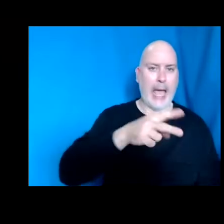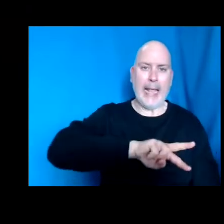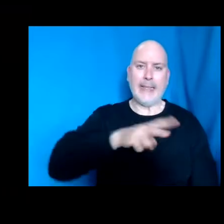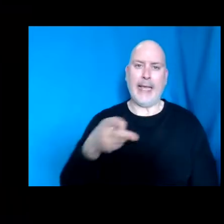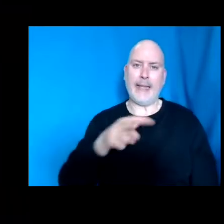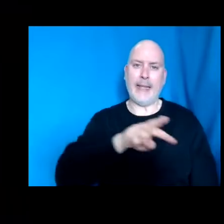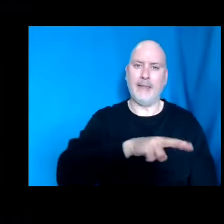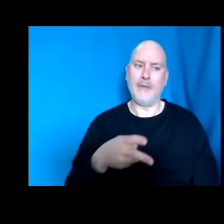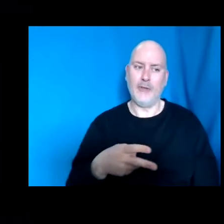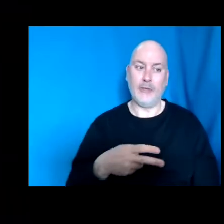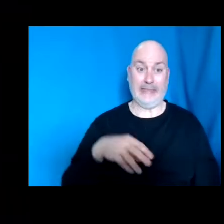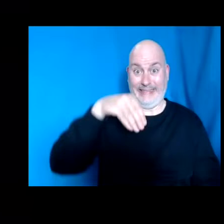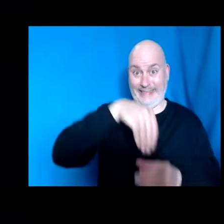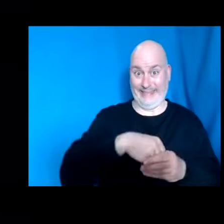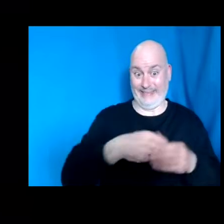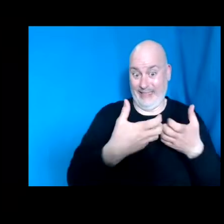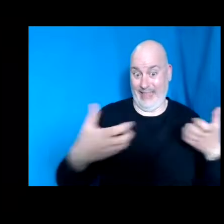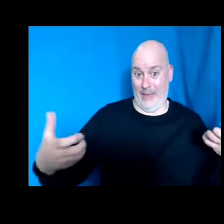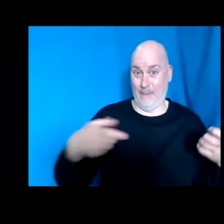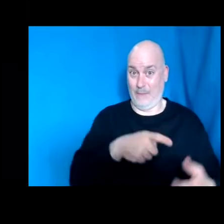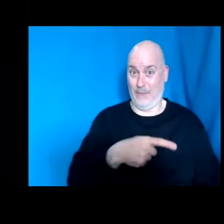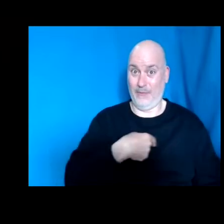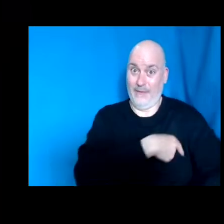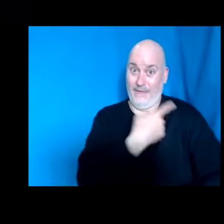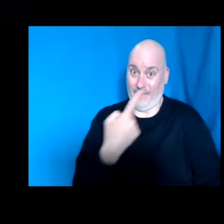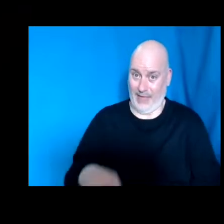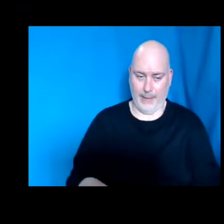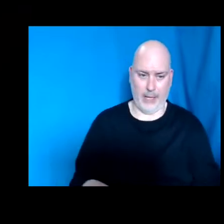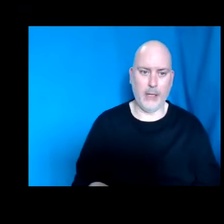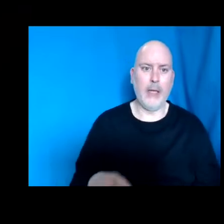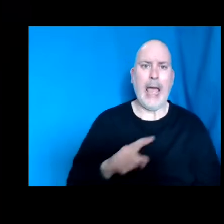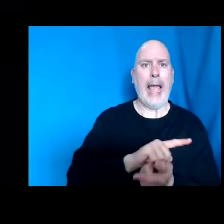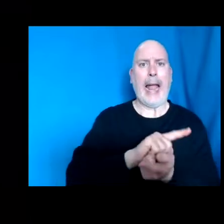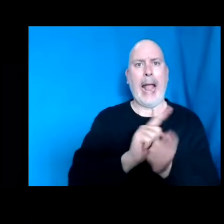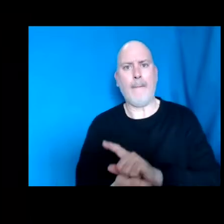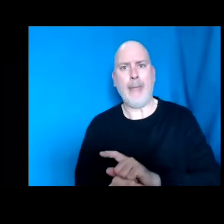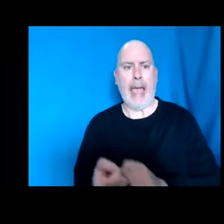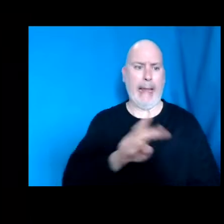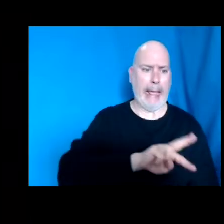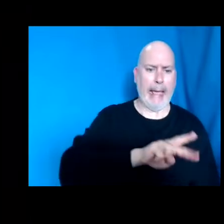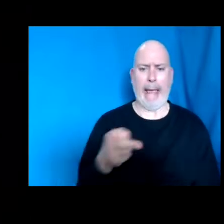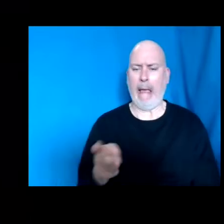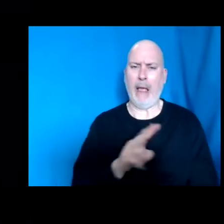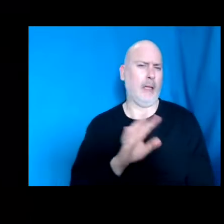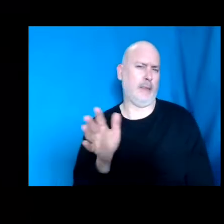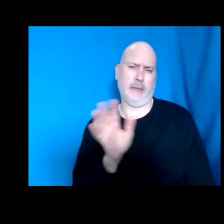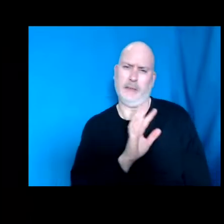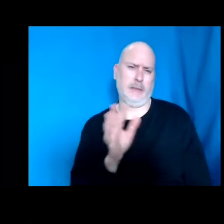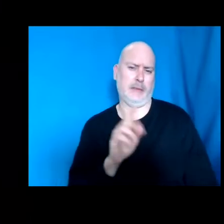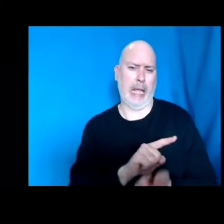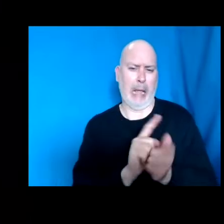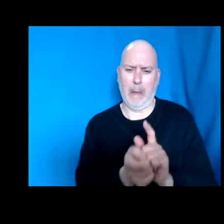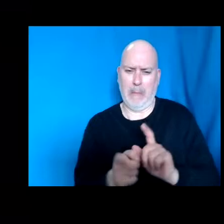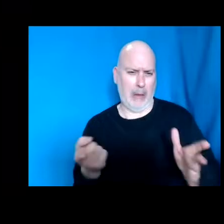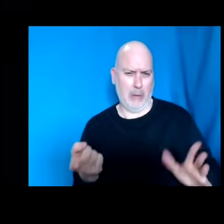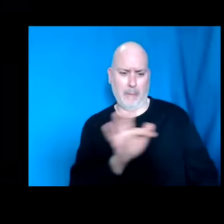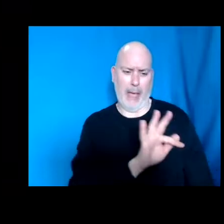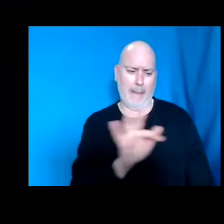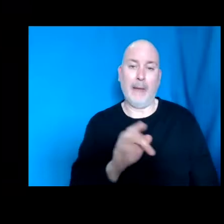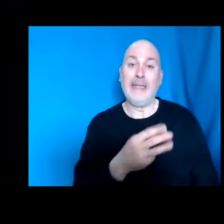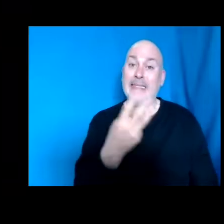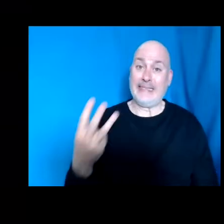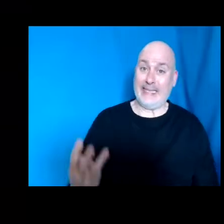que nosotros recomendamos es ni cambiar el antitérmico ni alternar el antitérmico. Cada 3 horas